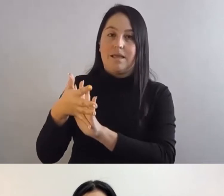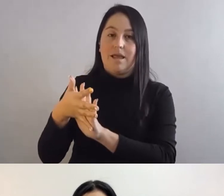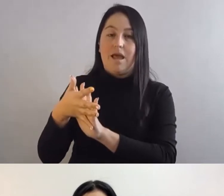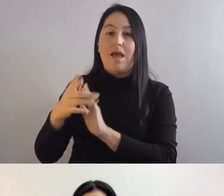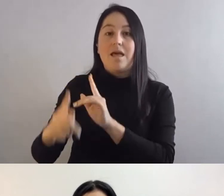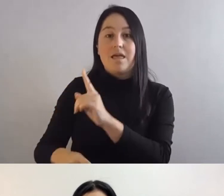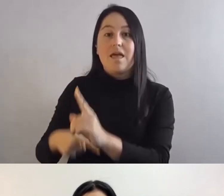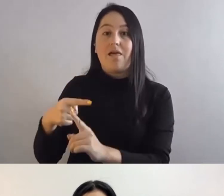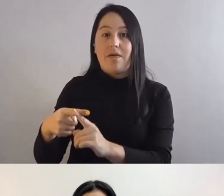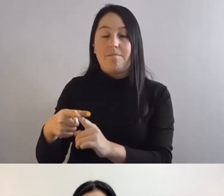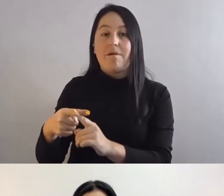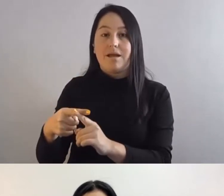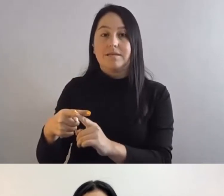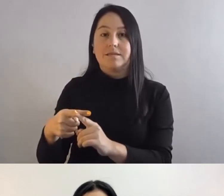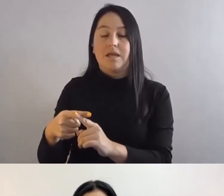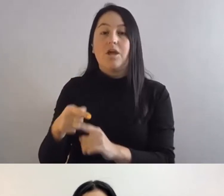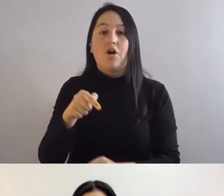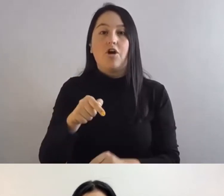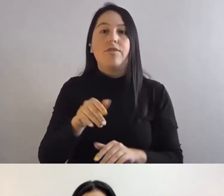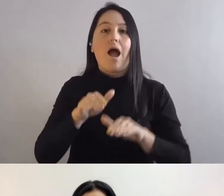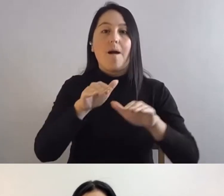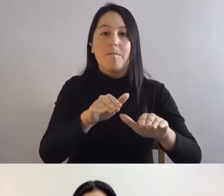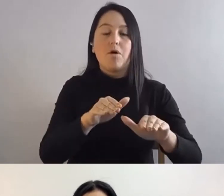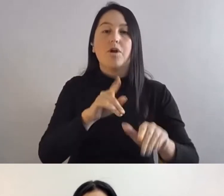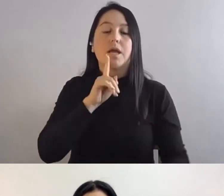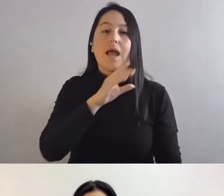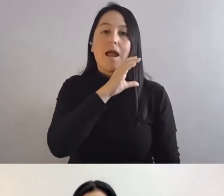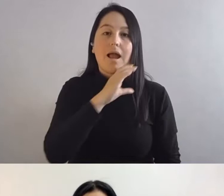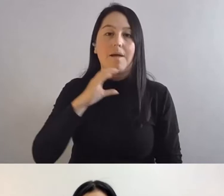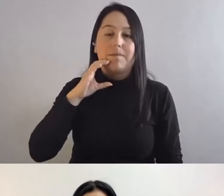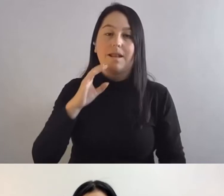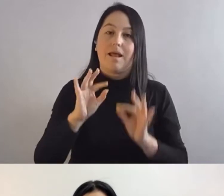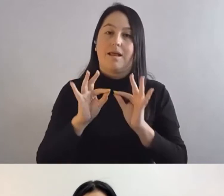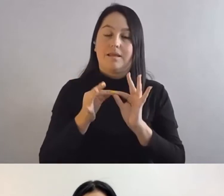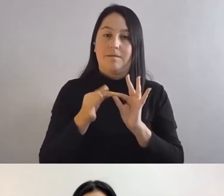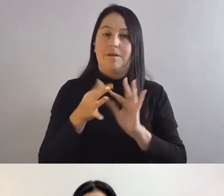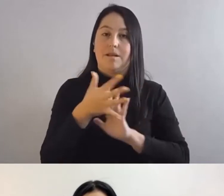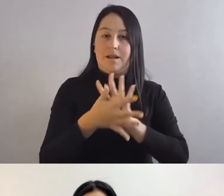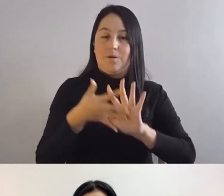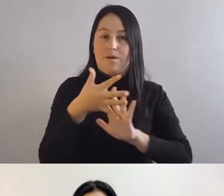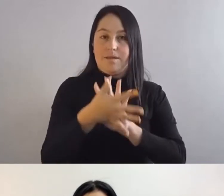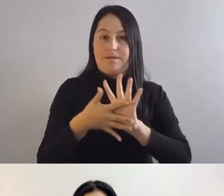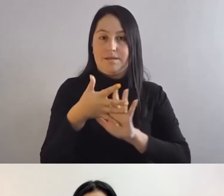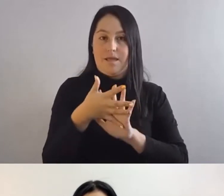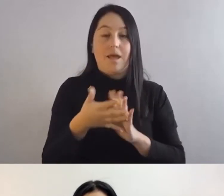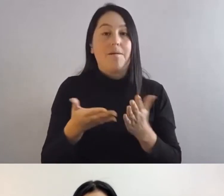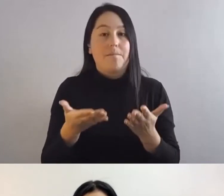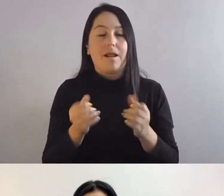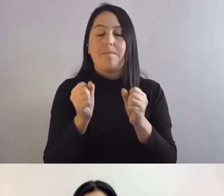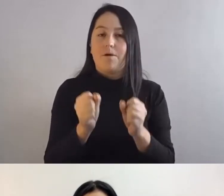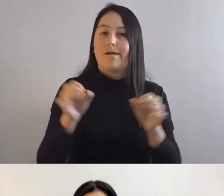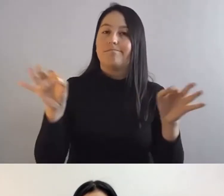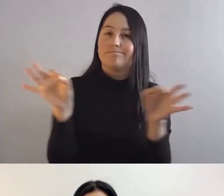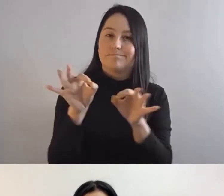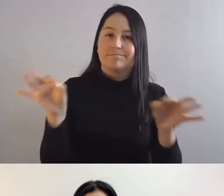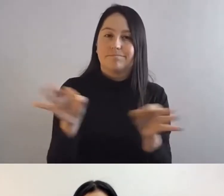vamos a contar con el apoyo hoy día de Camila en la interpretación, eh, para poder contarles a ustedes de